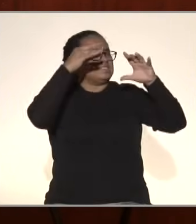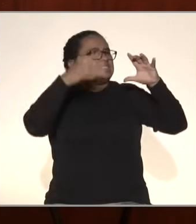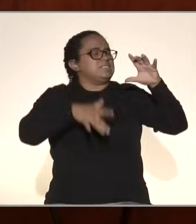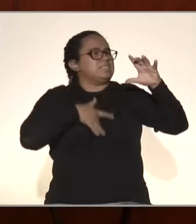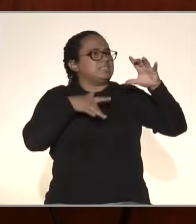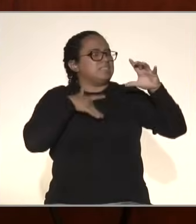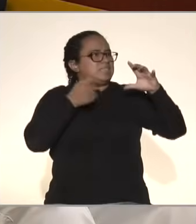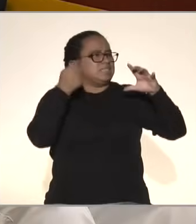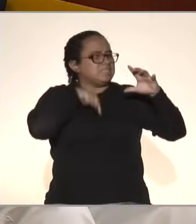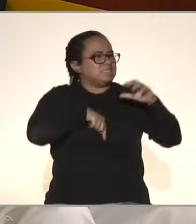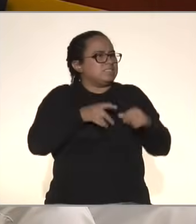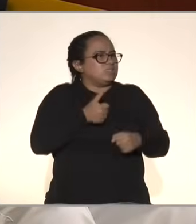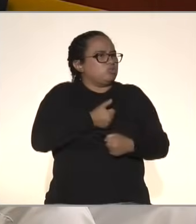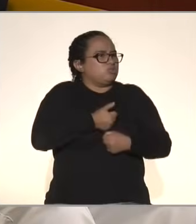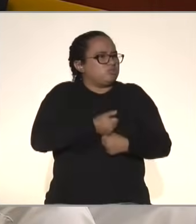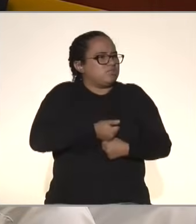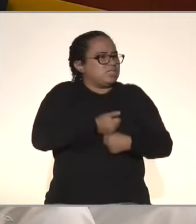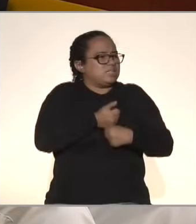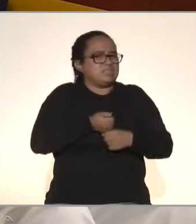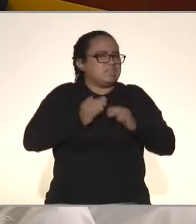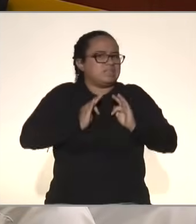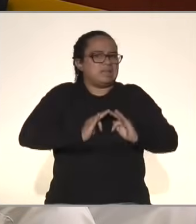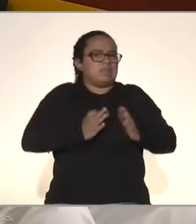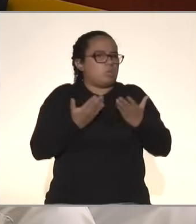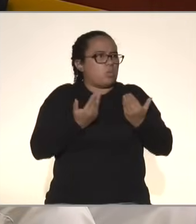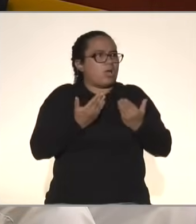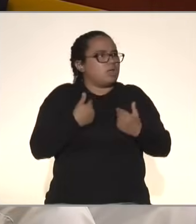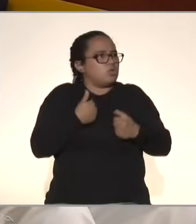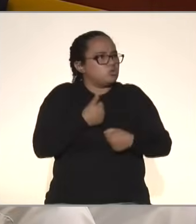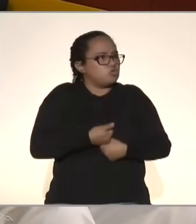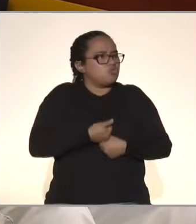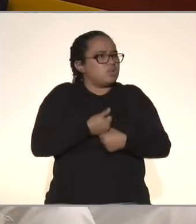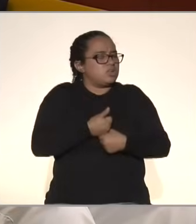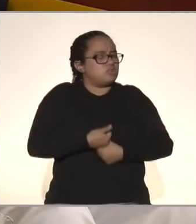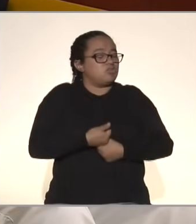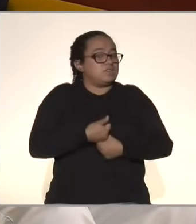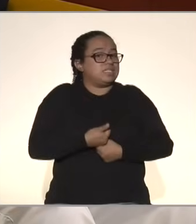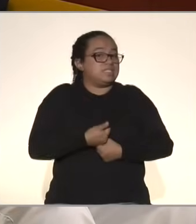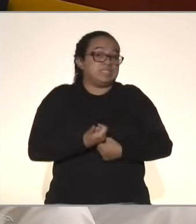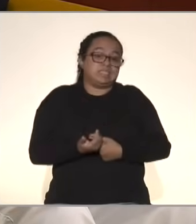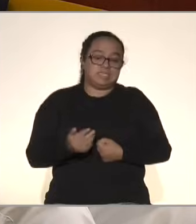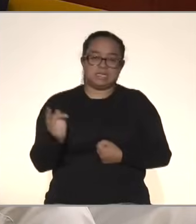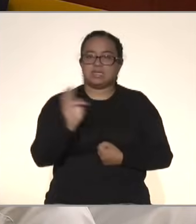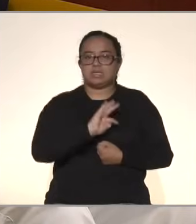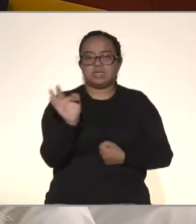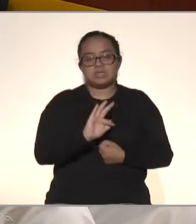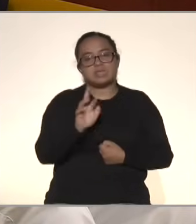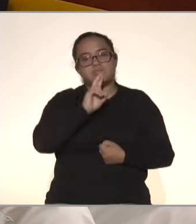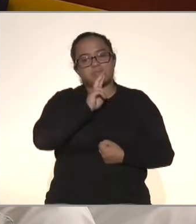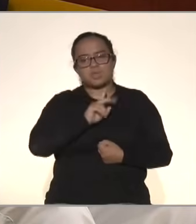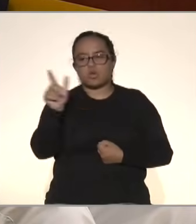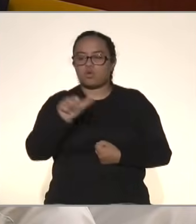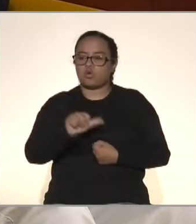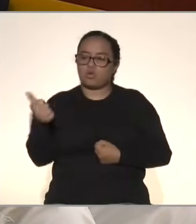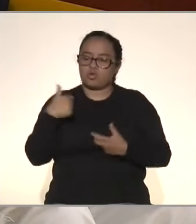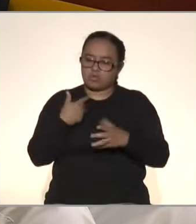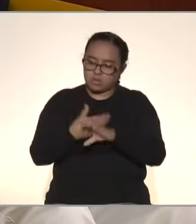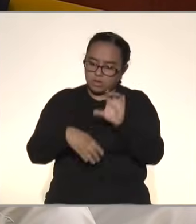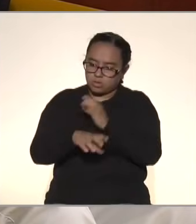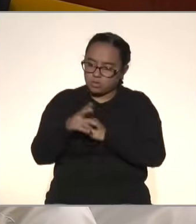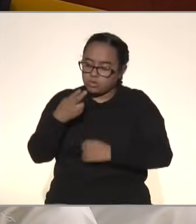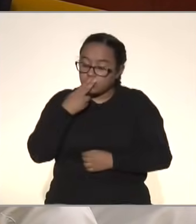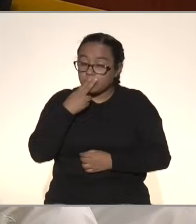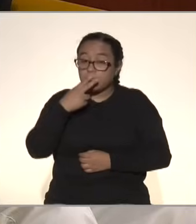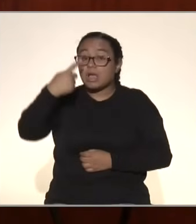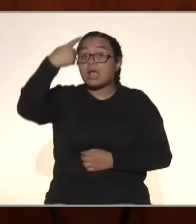más sufrimiento que tranquilidad, pues entonces tal vez sea otra la herramienta que tenga que utilizar